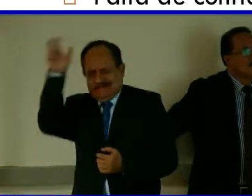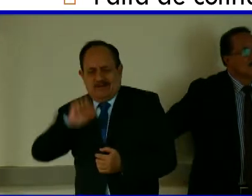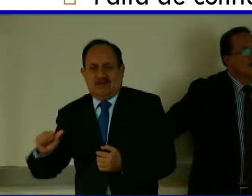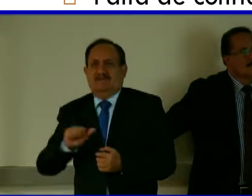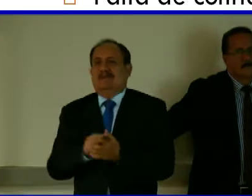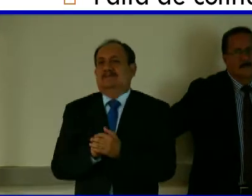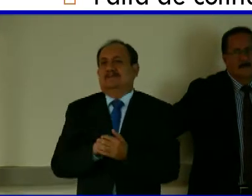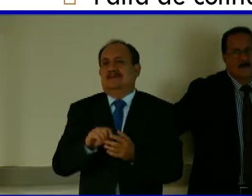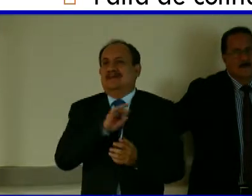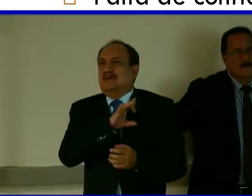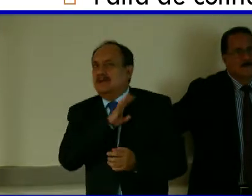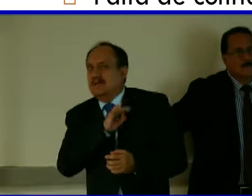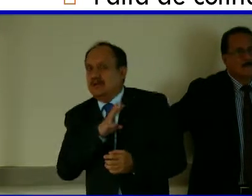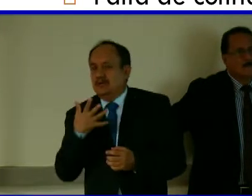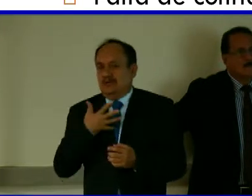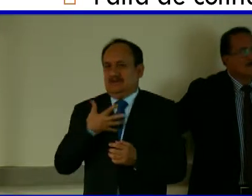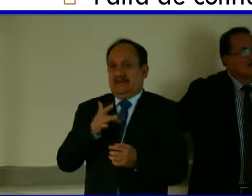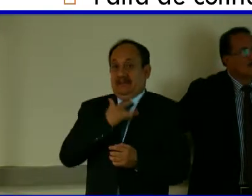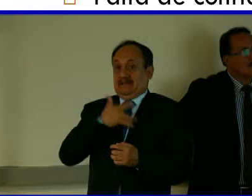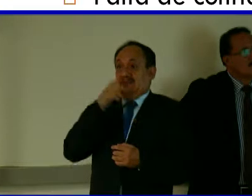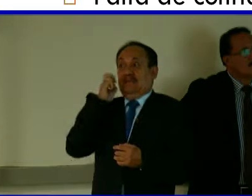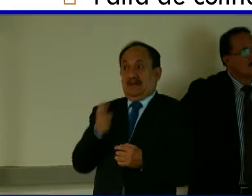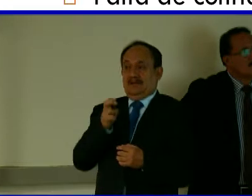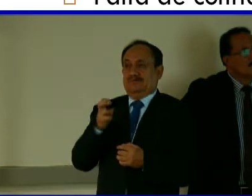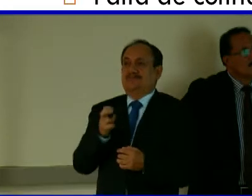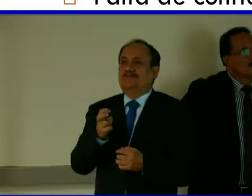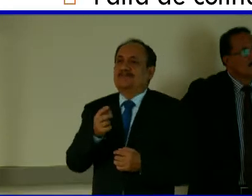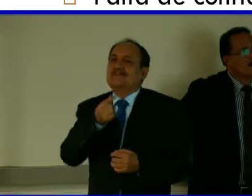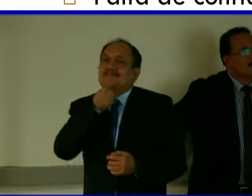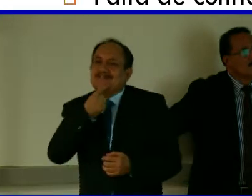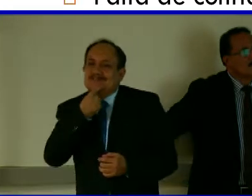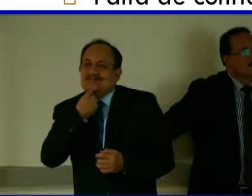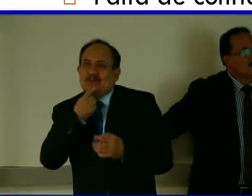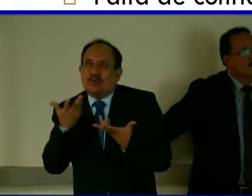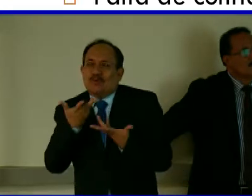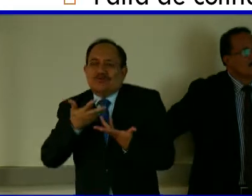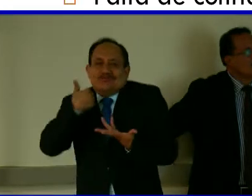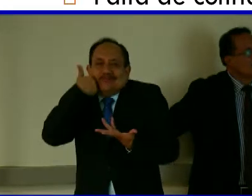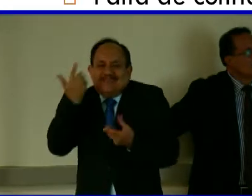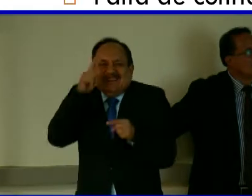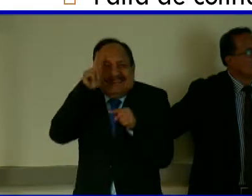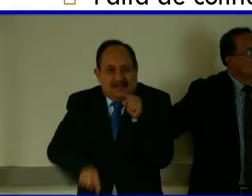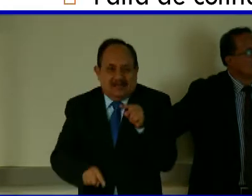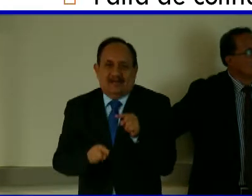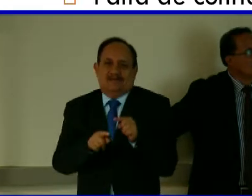les da el tener esa sensación otra vez, hacen lo que sea para evitarla.